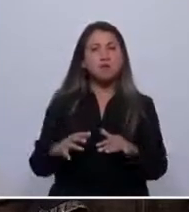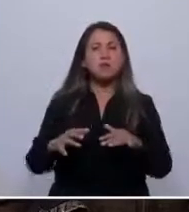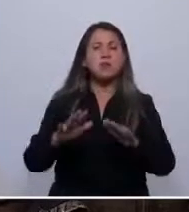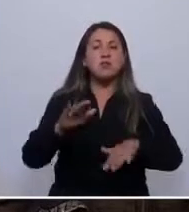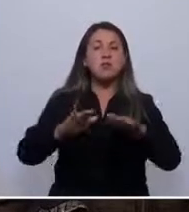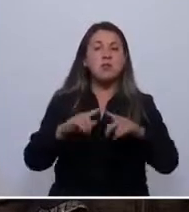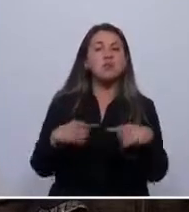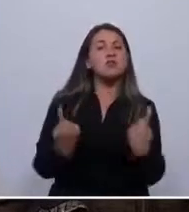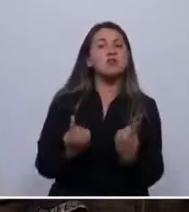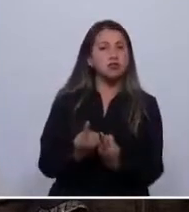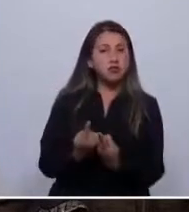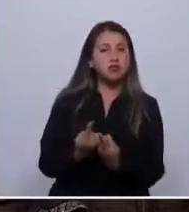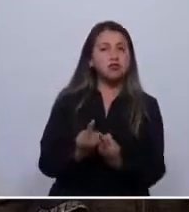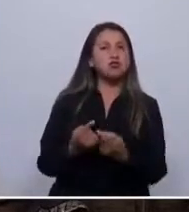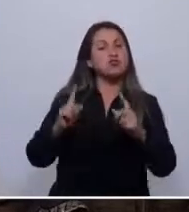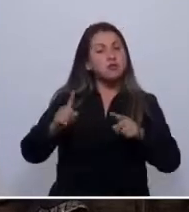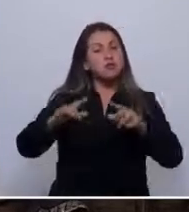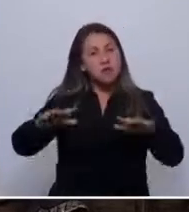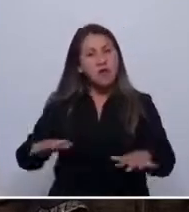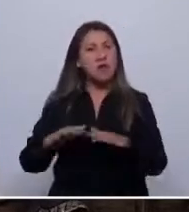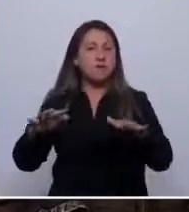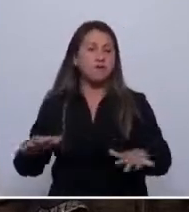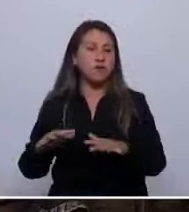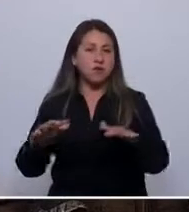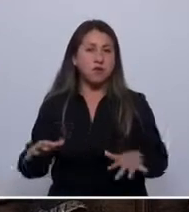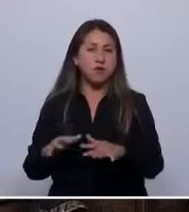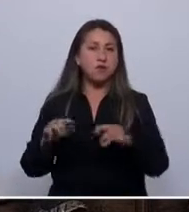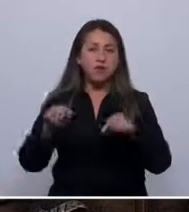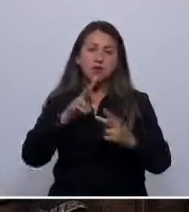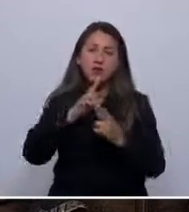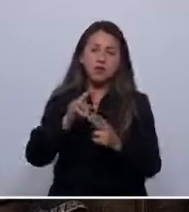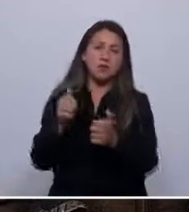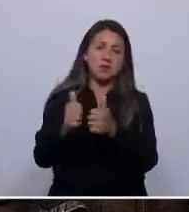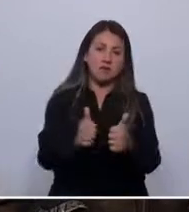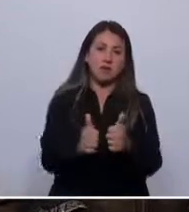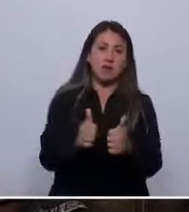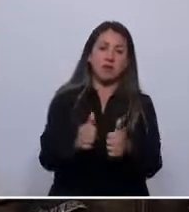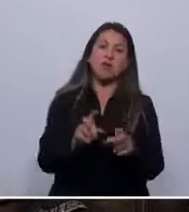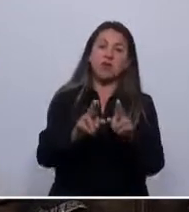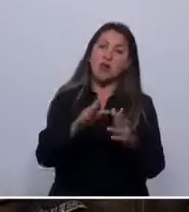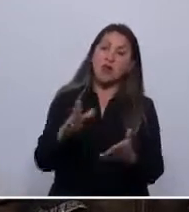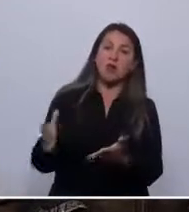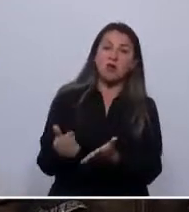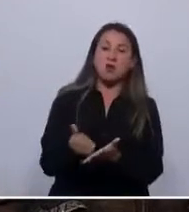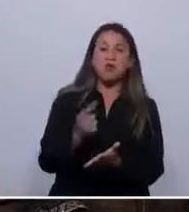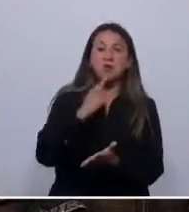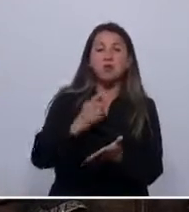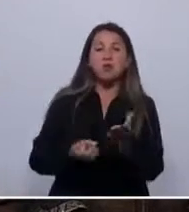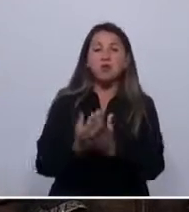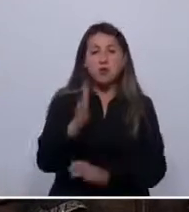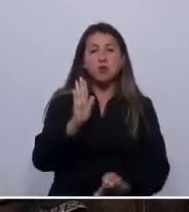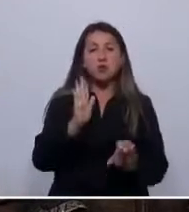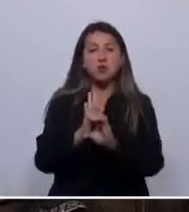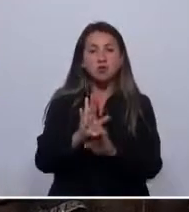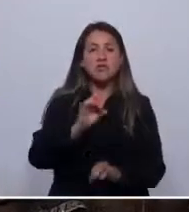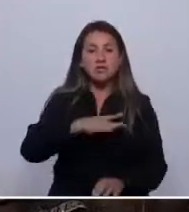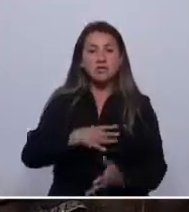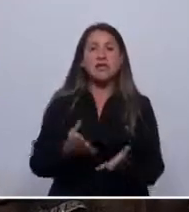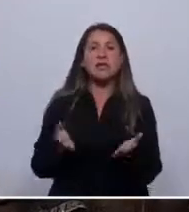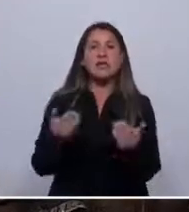y nosotras nos esforzamos para que esto resulte y tengamos la constitución que Chile merece y